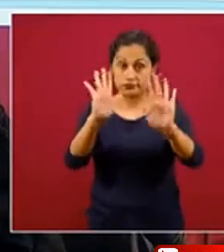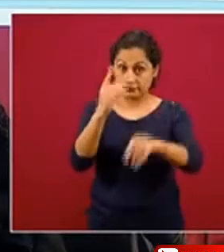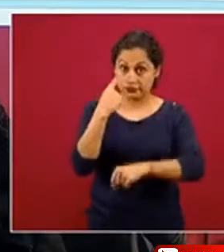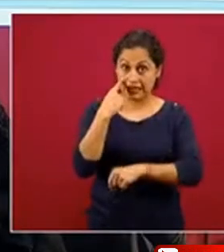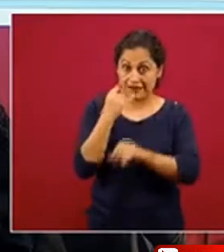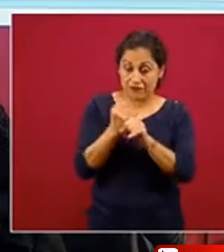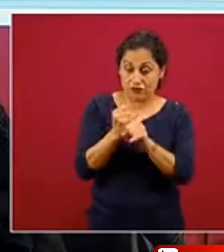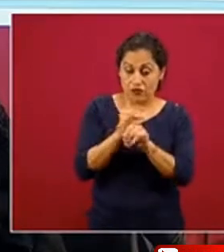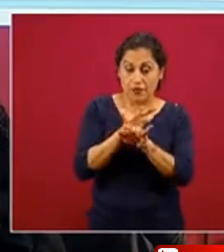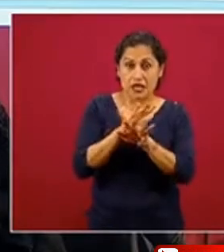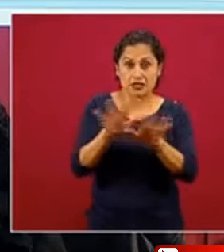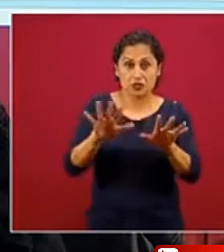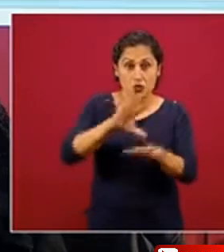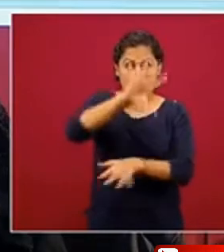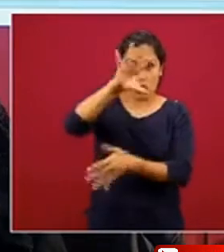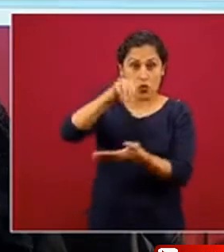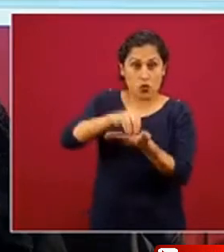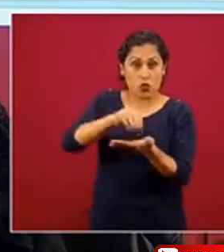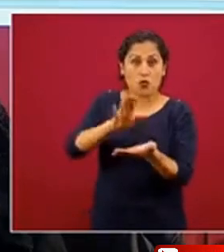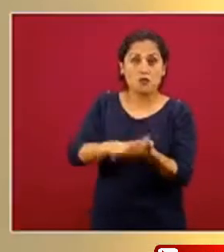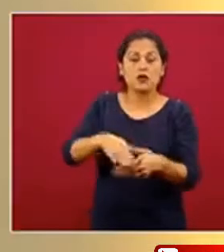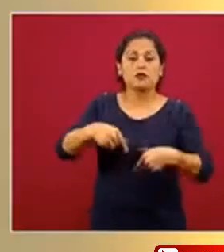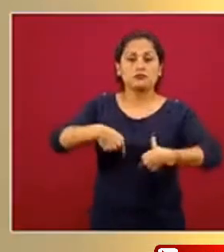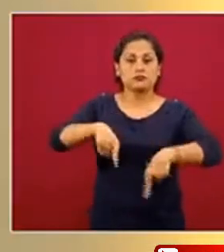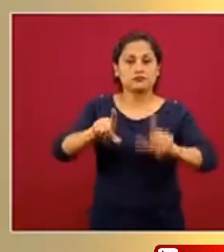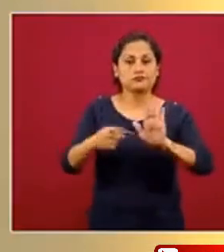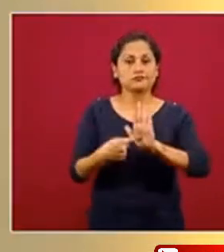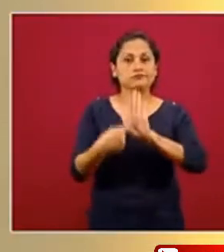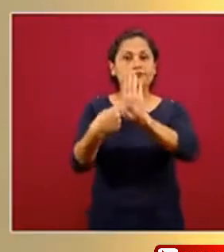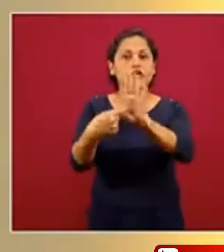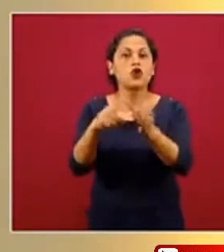tenemos seguirá siendo presentada. En el sitio